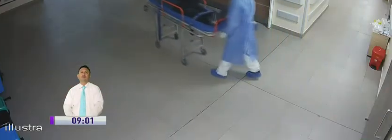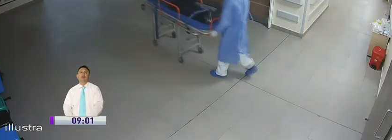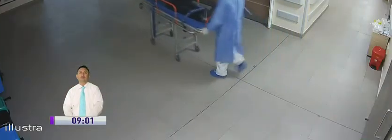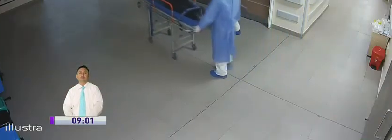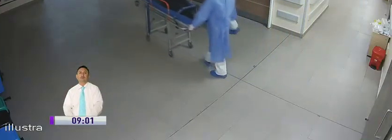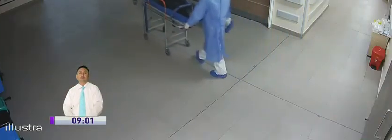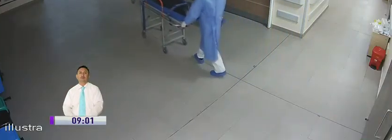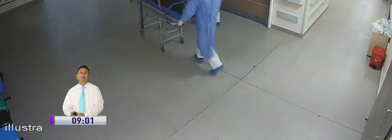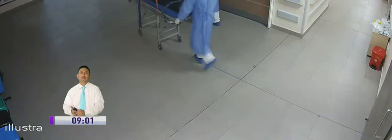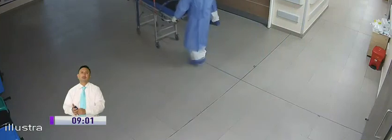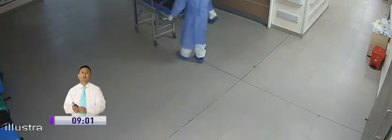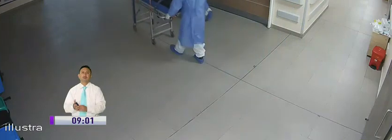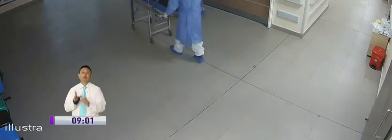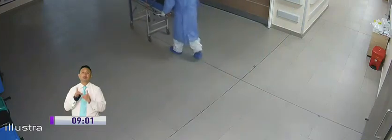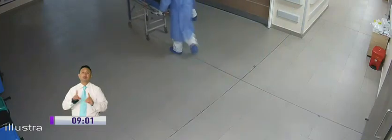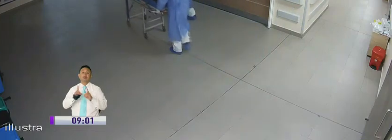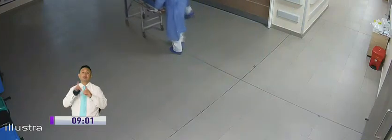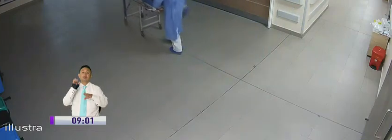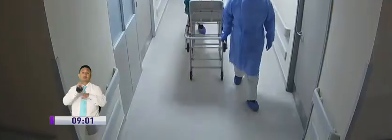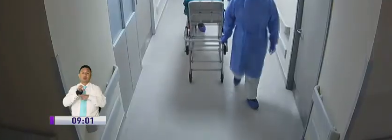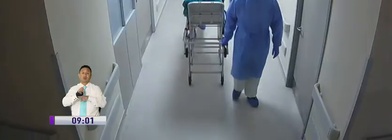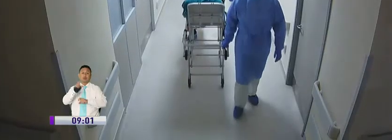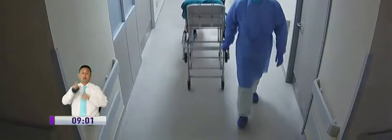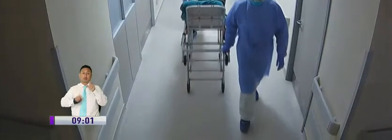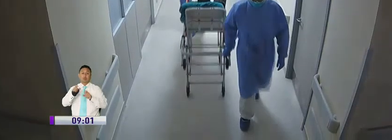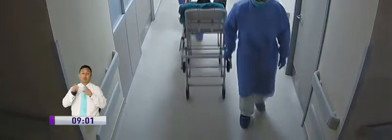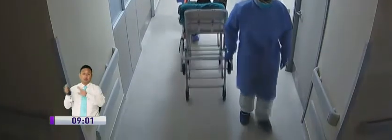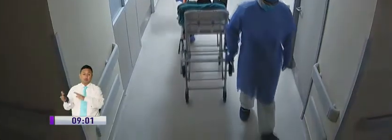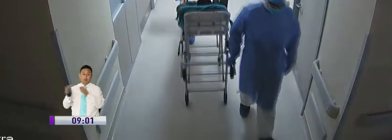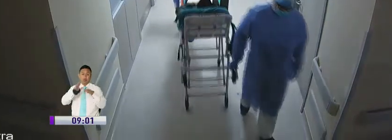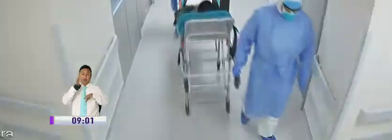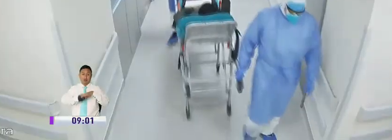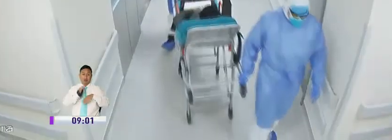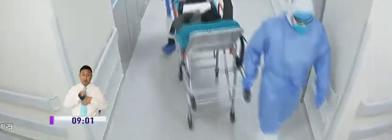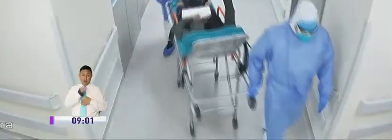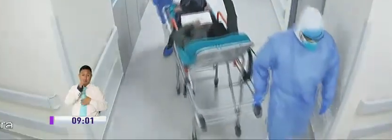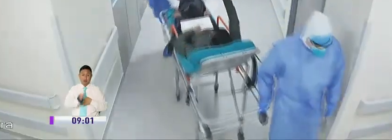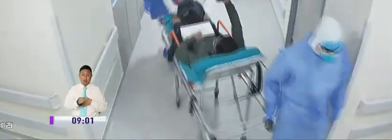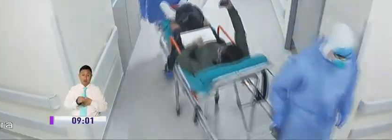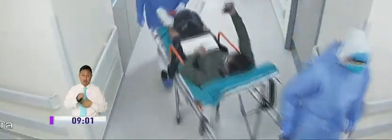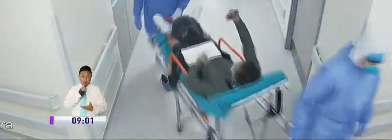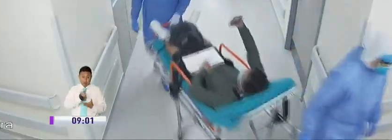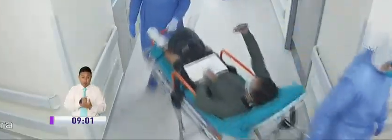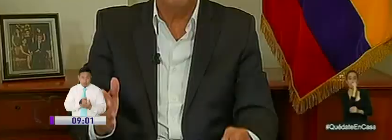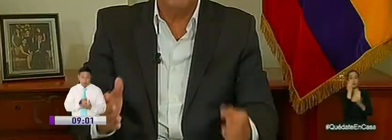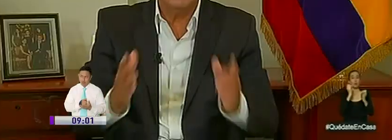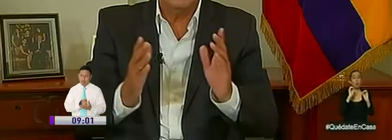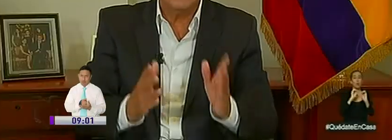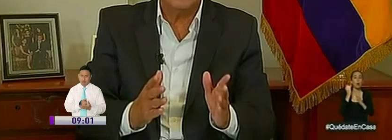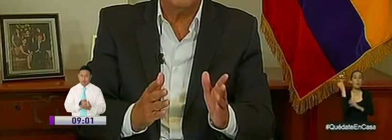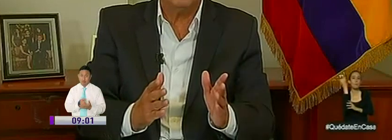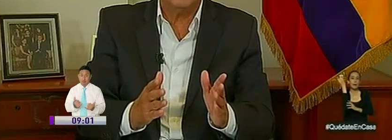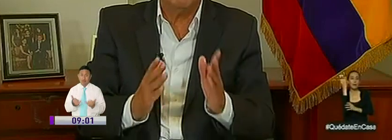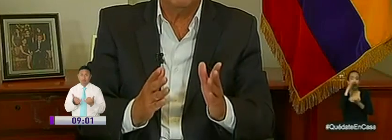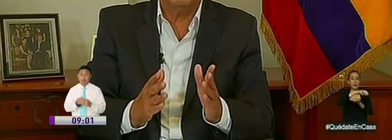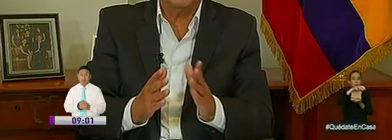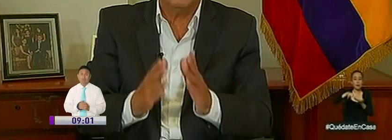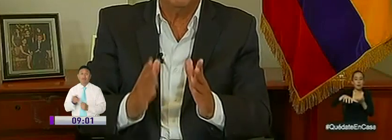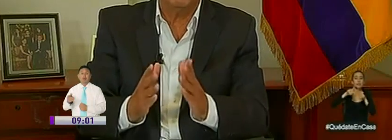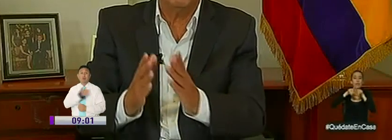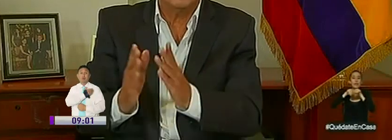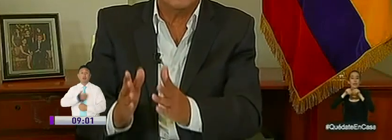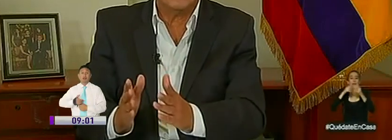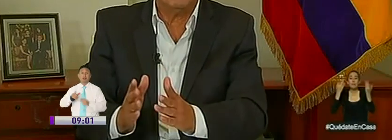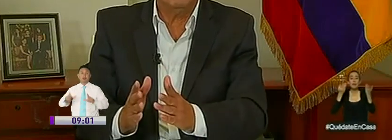No es nuevo que los datos del Ecuador en torno a los infectados y fallecidos por COVID-19 no han sido del todo claros, a tal punto que el propio presidente